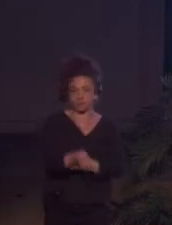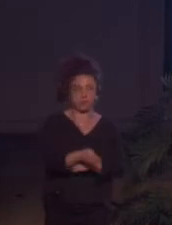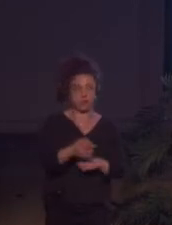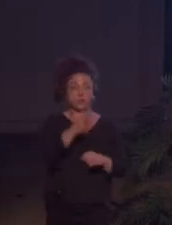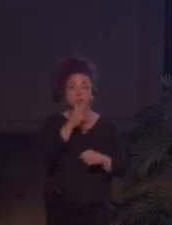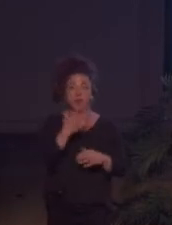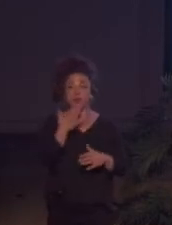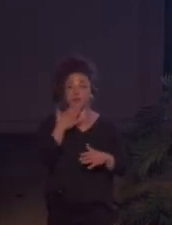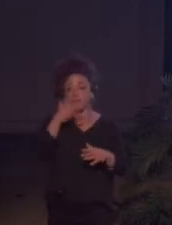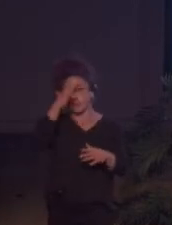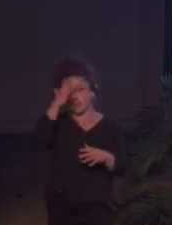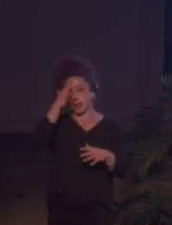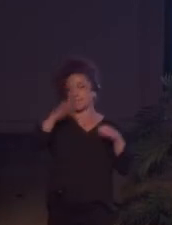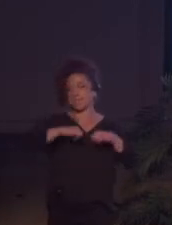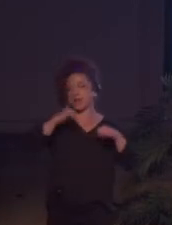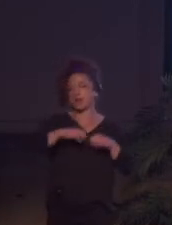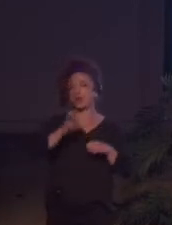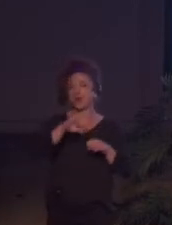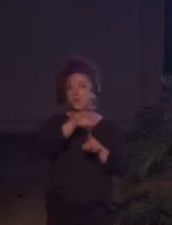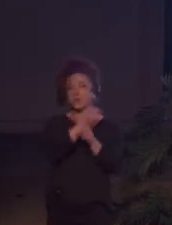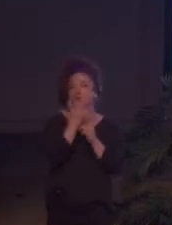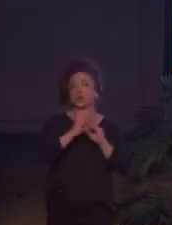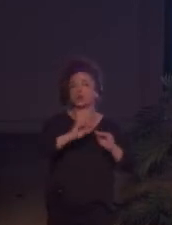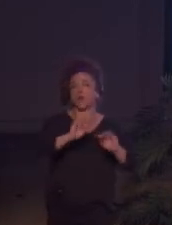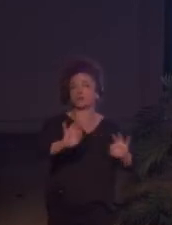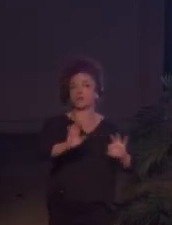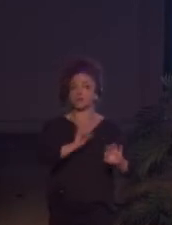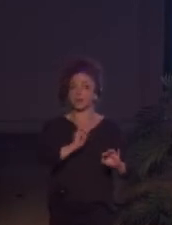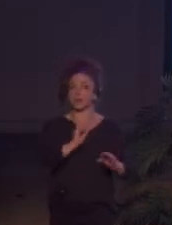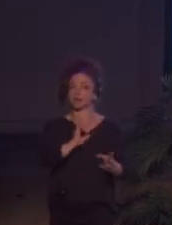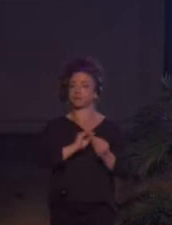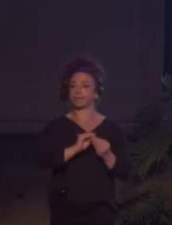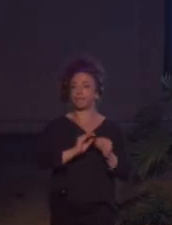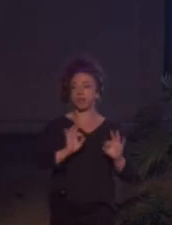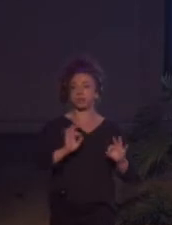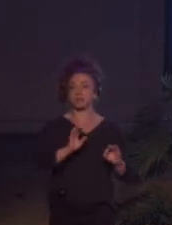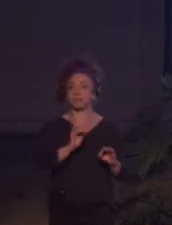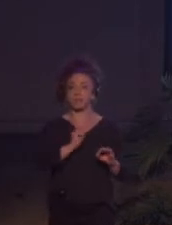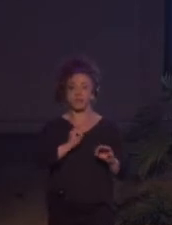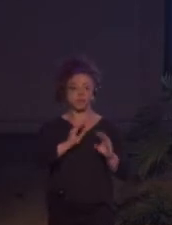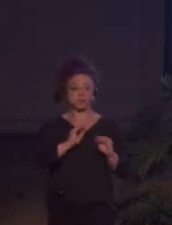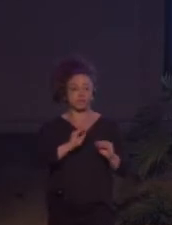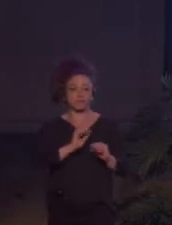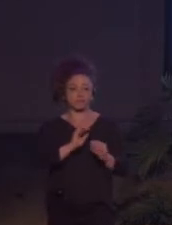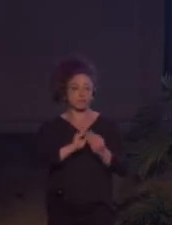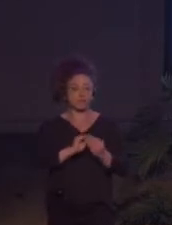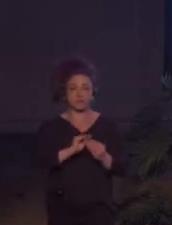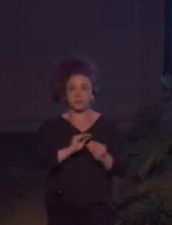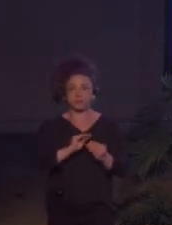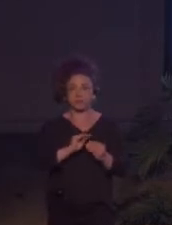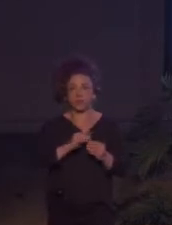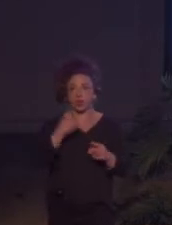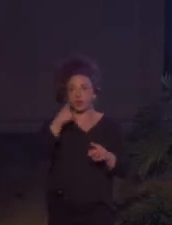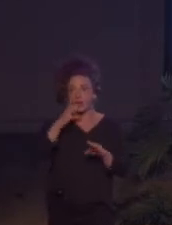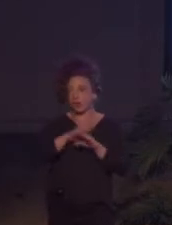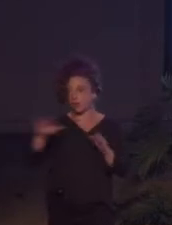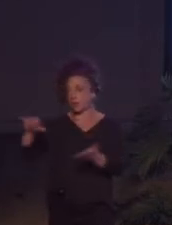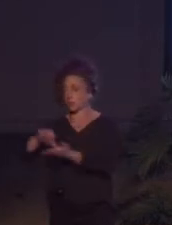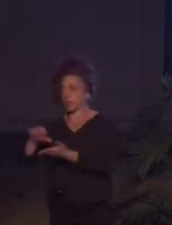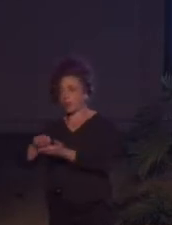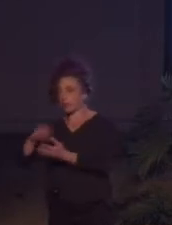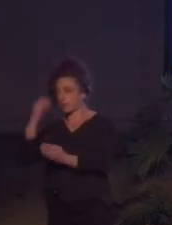muy mayor o que, bueno, ya tienen esto instaurado en su cultura, son rituales, son formas de entender la vida completamente diferentes a las urbanas.